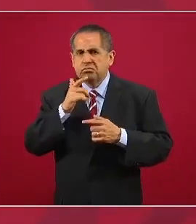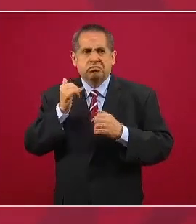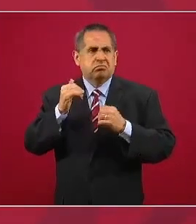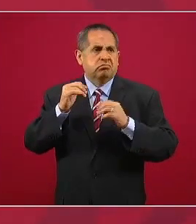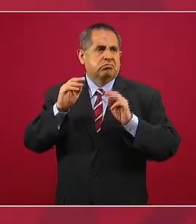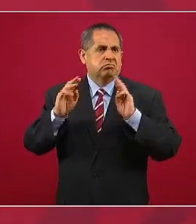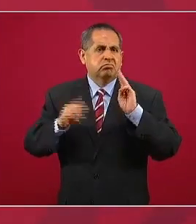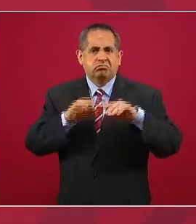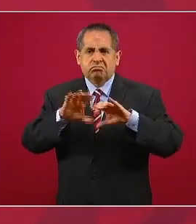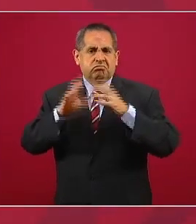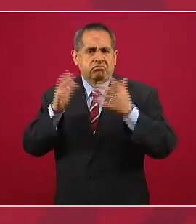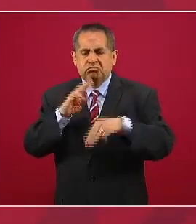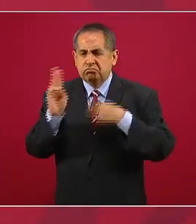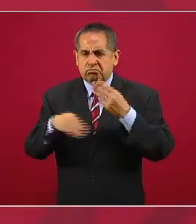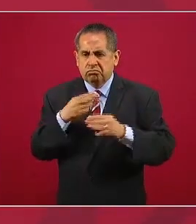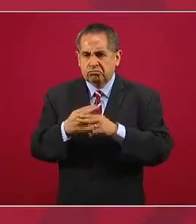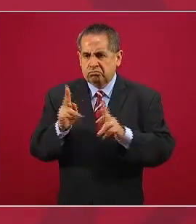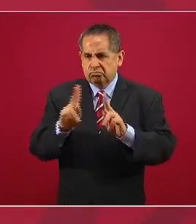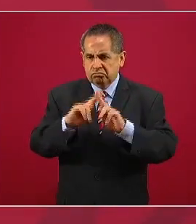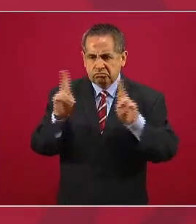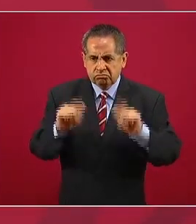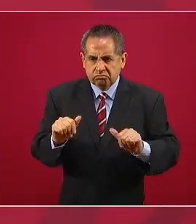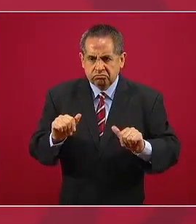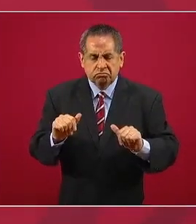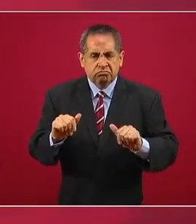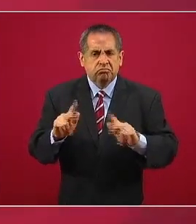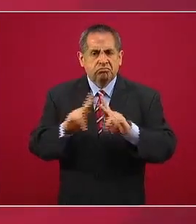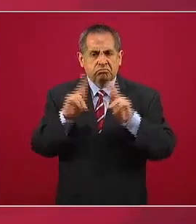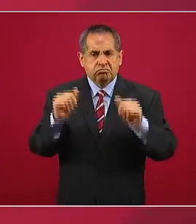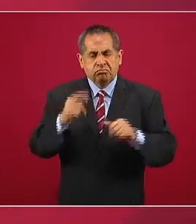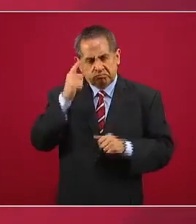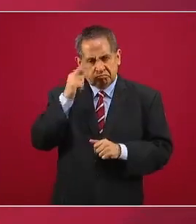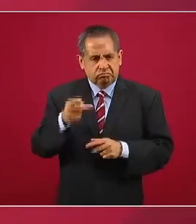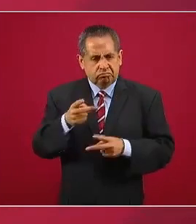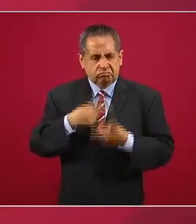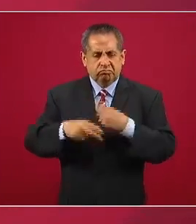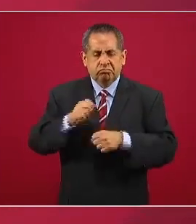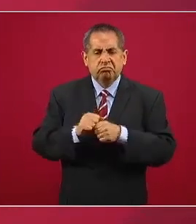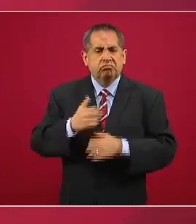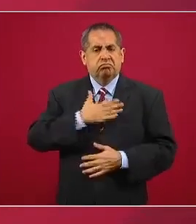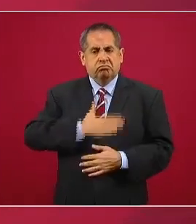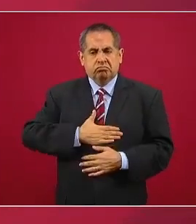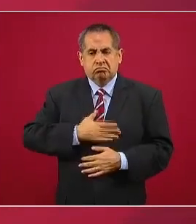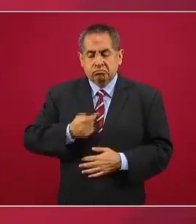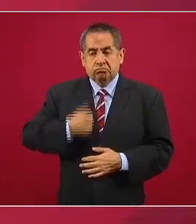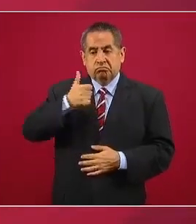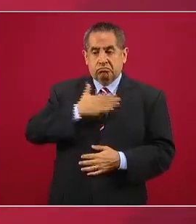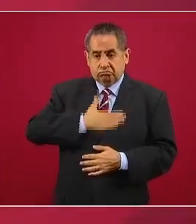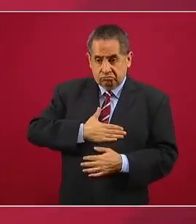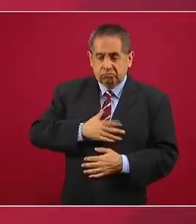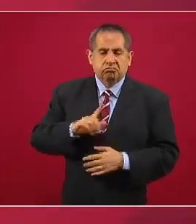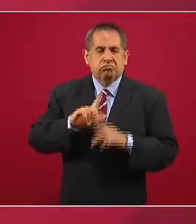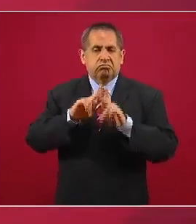mundo. La paz es fruto de la justicia.